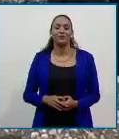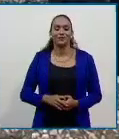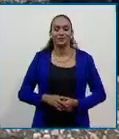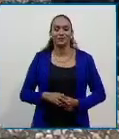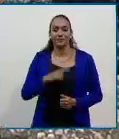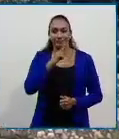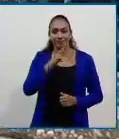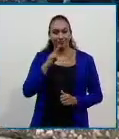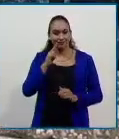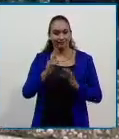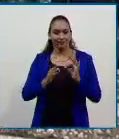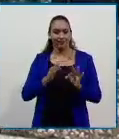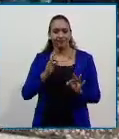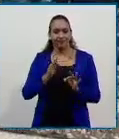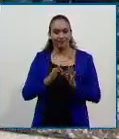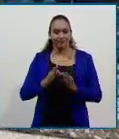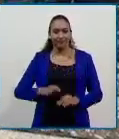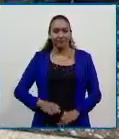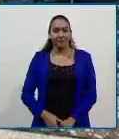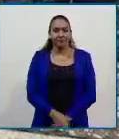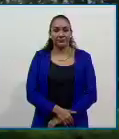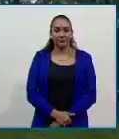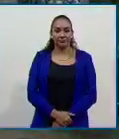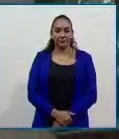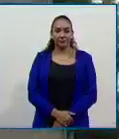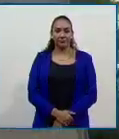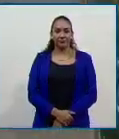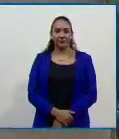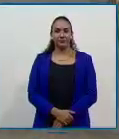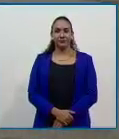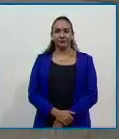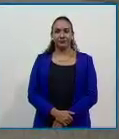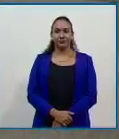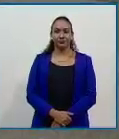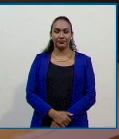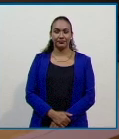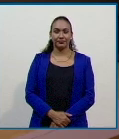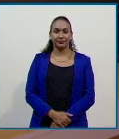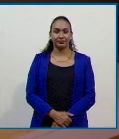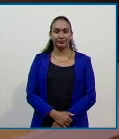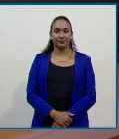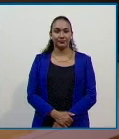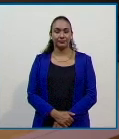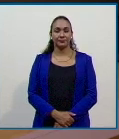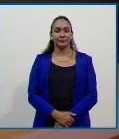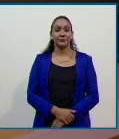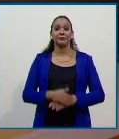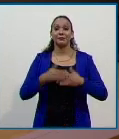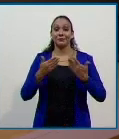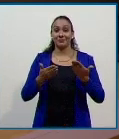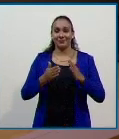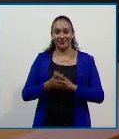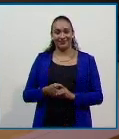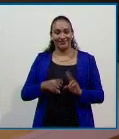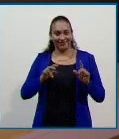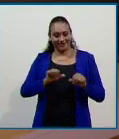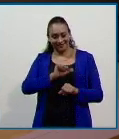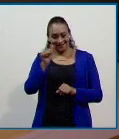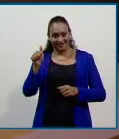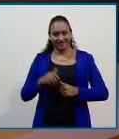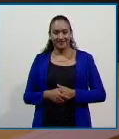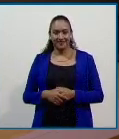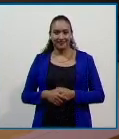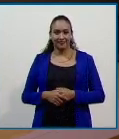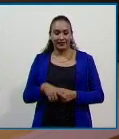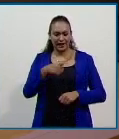el canal del Poder Judicial de la Federación, Óscar González. Y nos vamos a otros temas. En